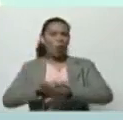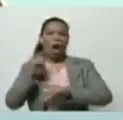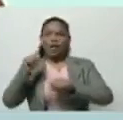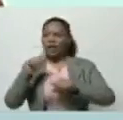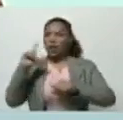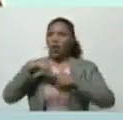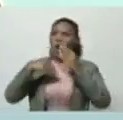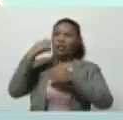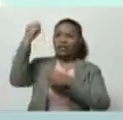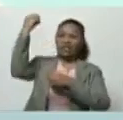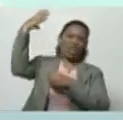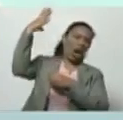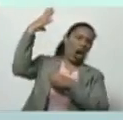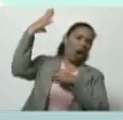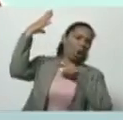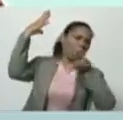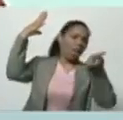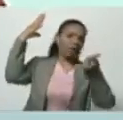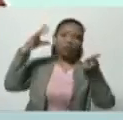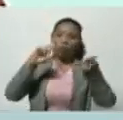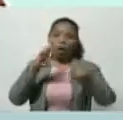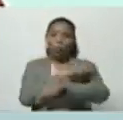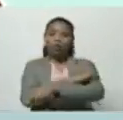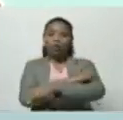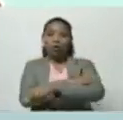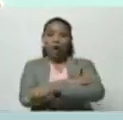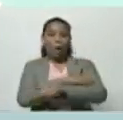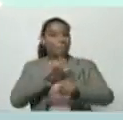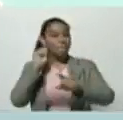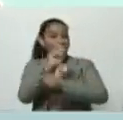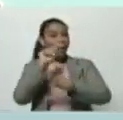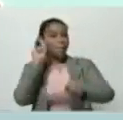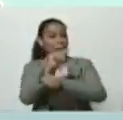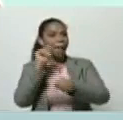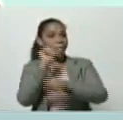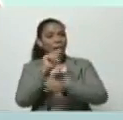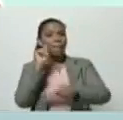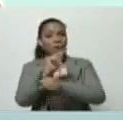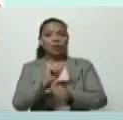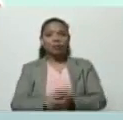pega el sol, vámonos para que allá. La oposición la estuviera explotando.